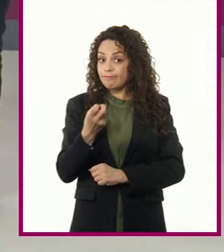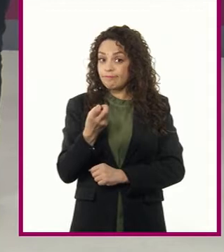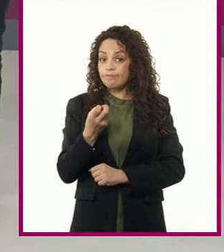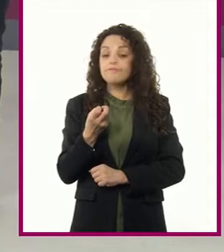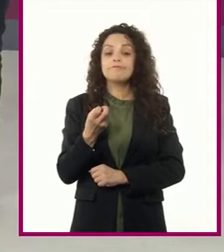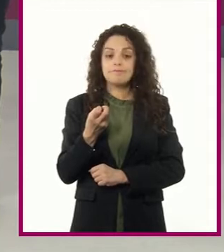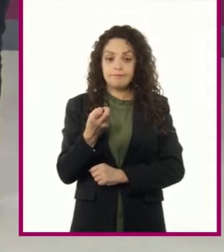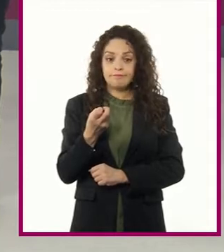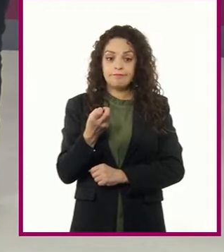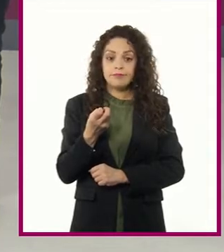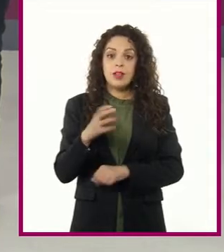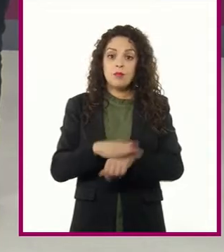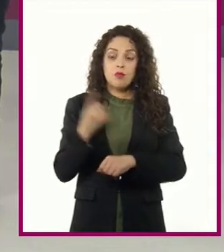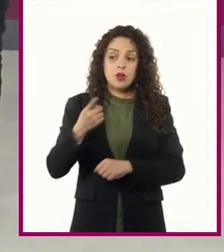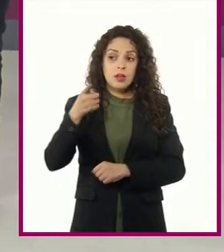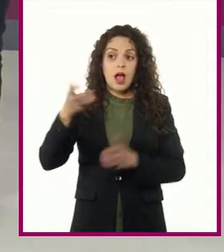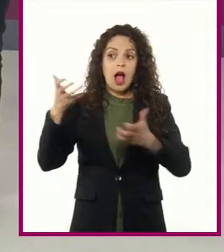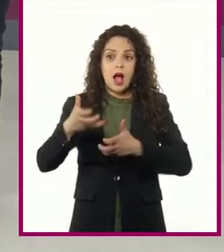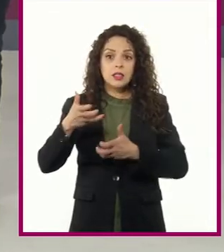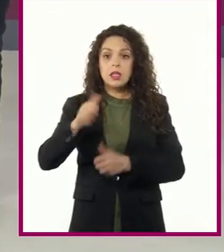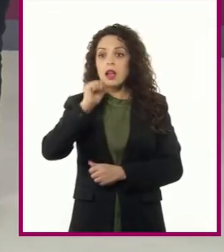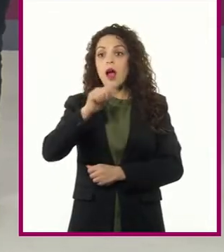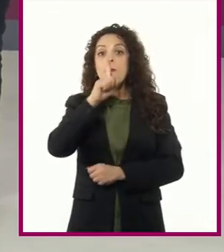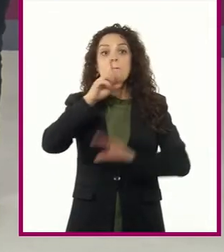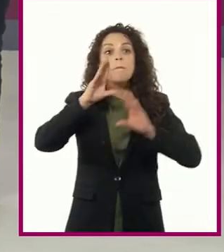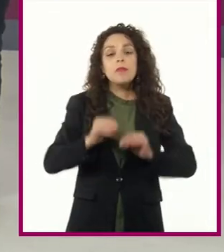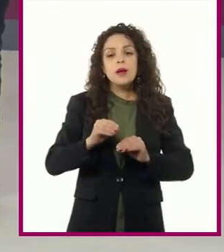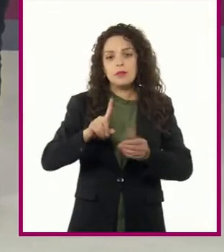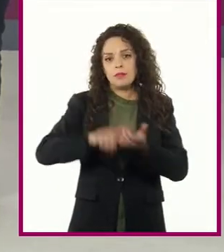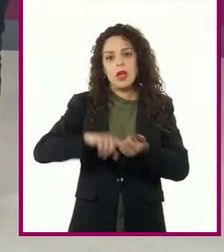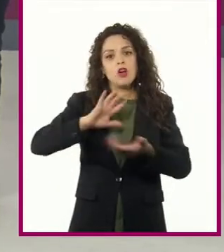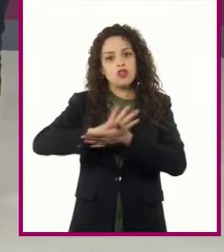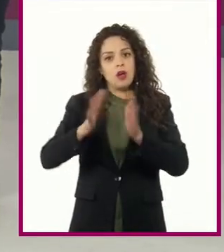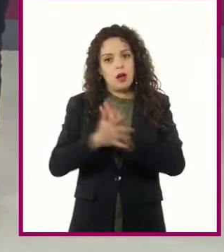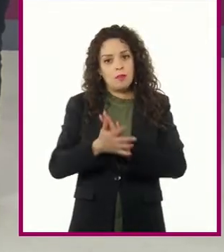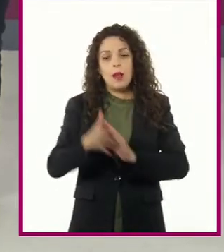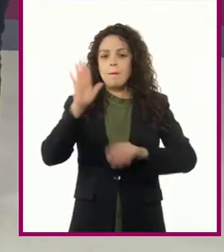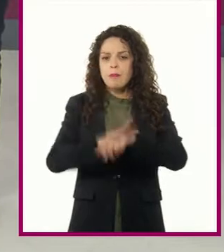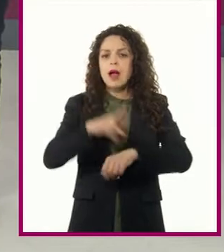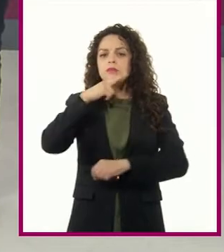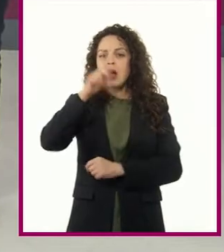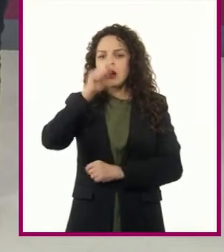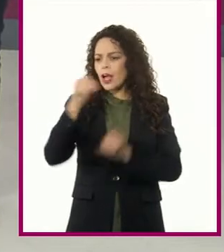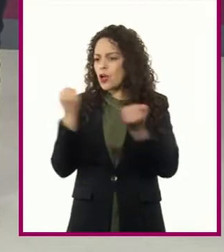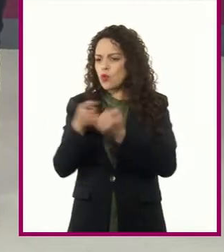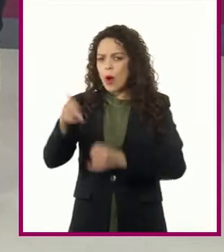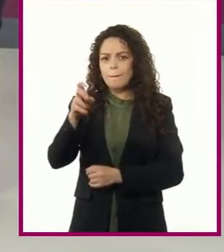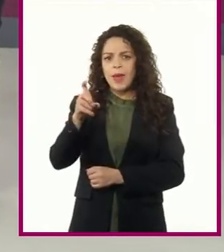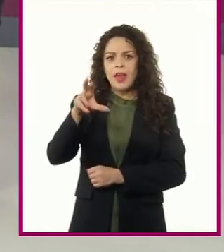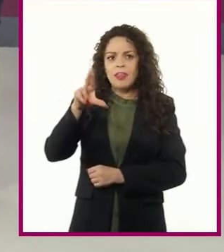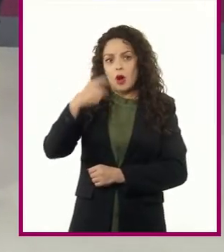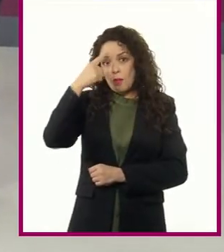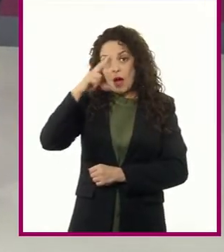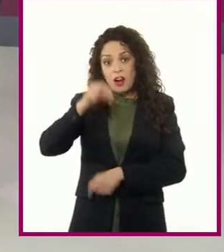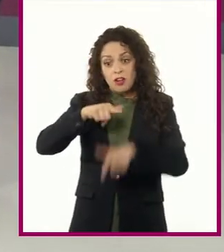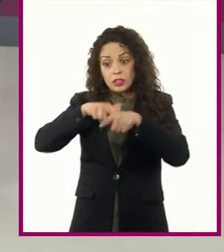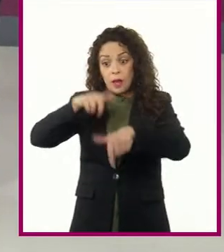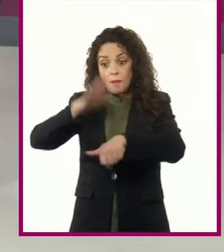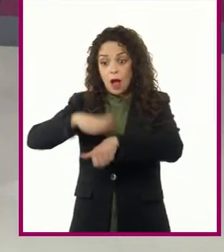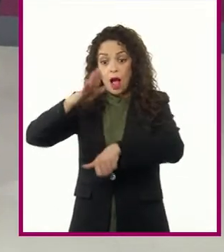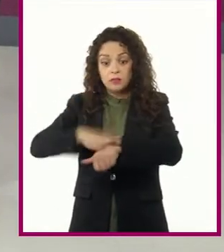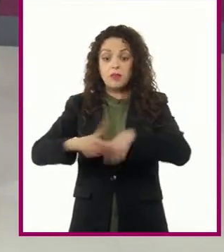hace cómplices por la inacción. Lo mejor es hacer lo que hizo Pedro, para contribuir a que no se siga reproduciendo